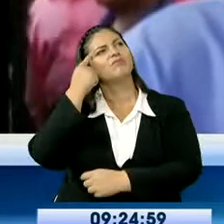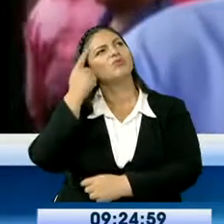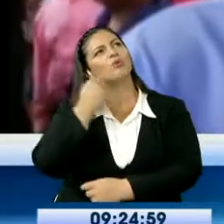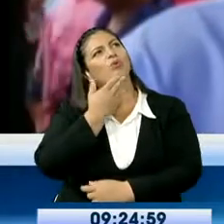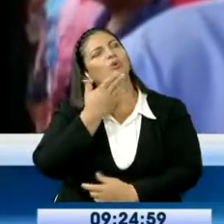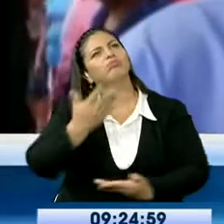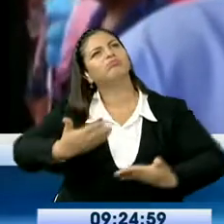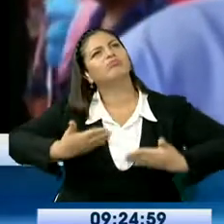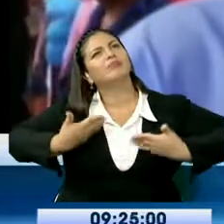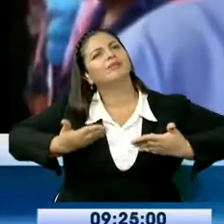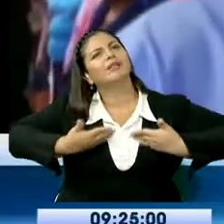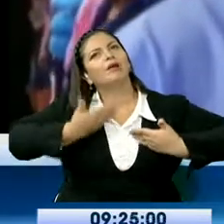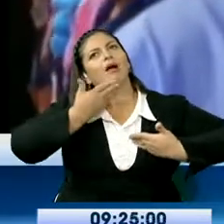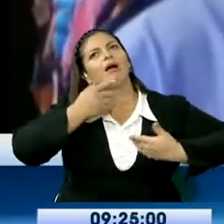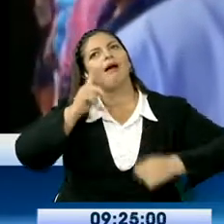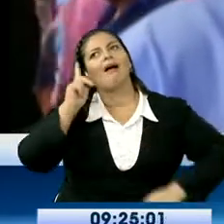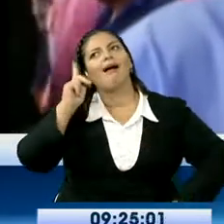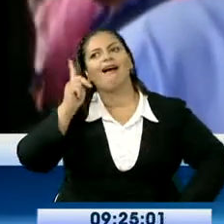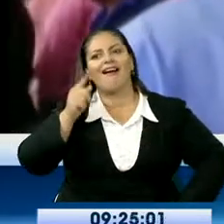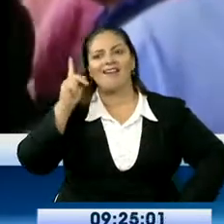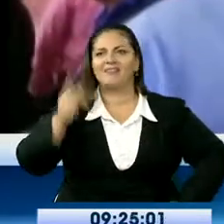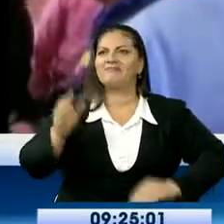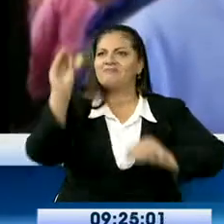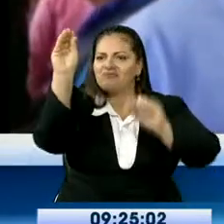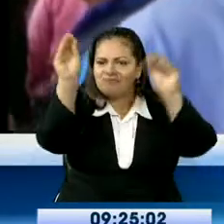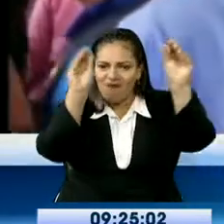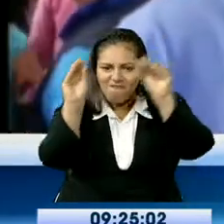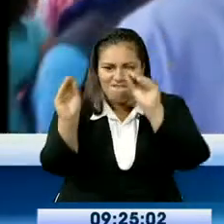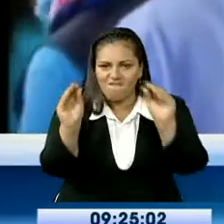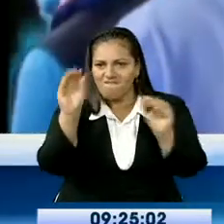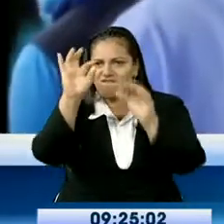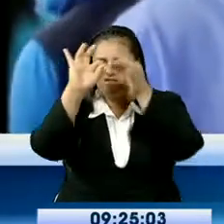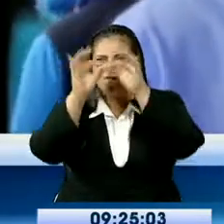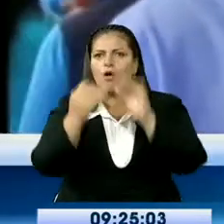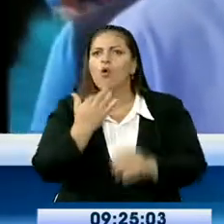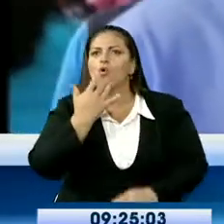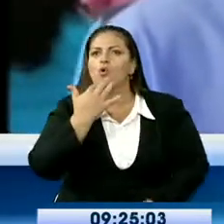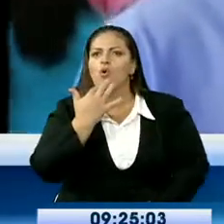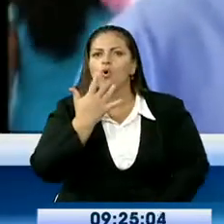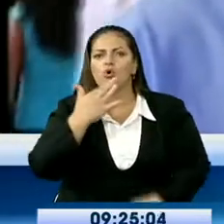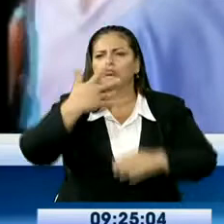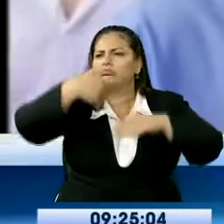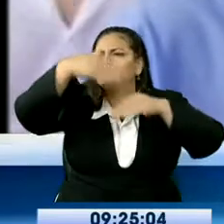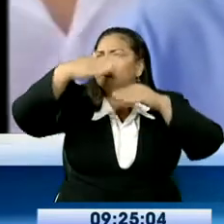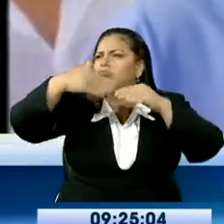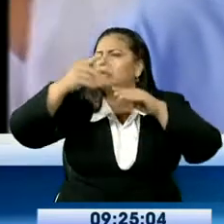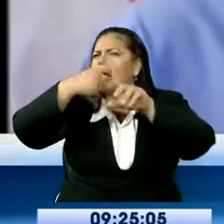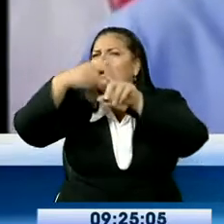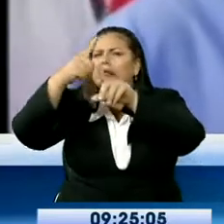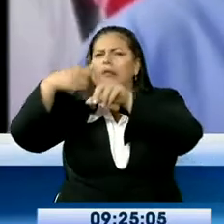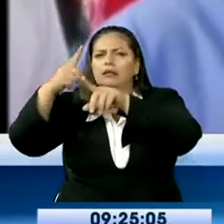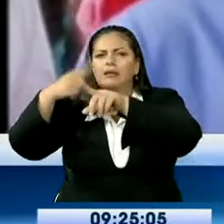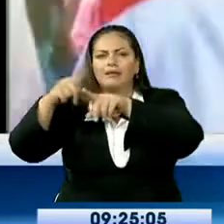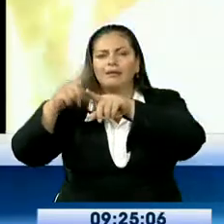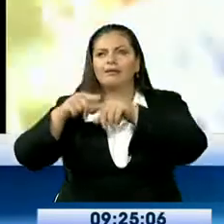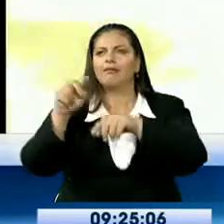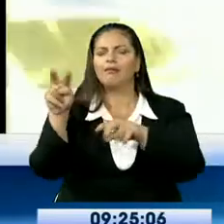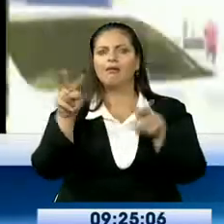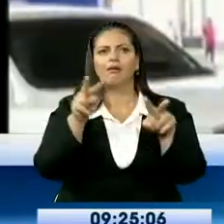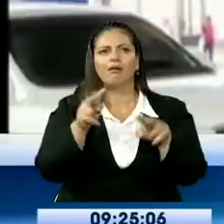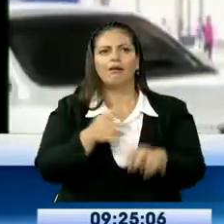los temas. Y la vida no solamente puede ser tragedia o amargura, también debe contener mucha